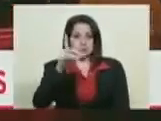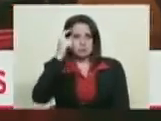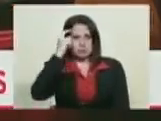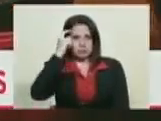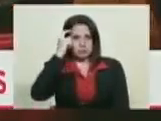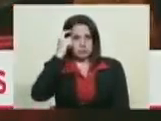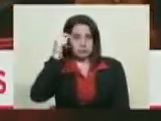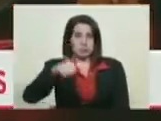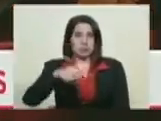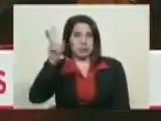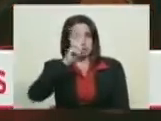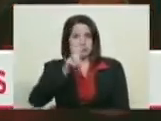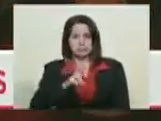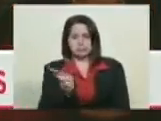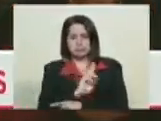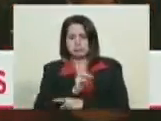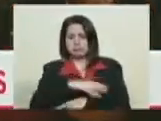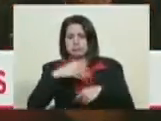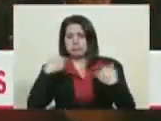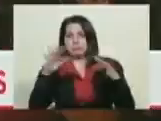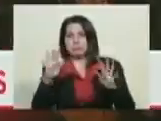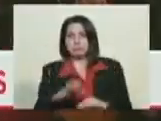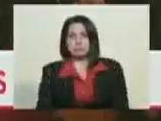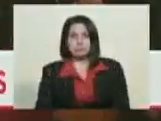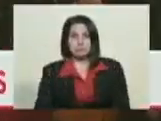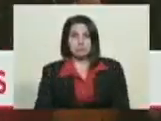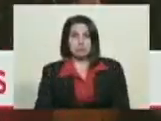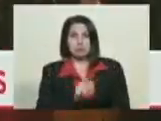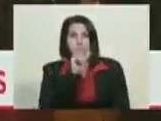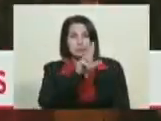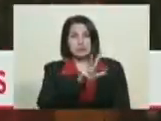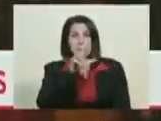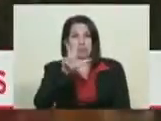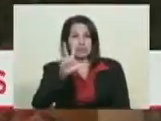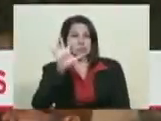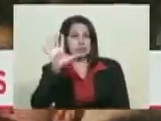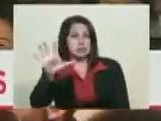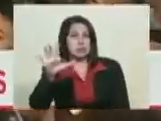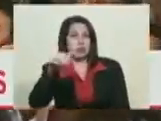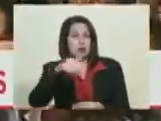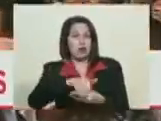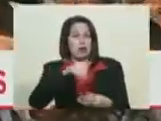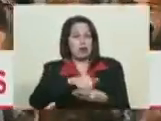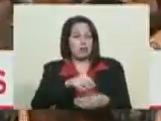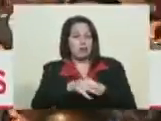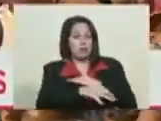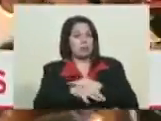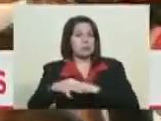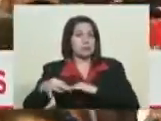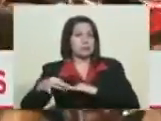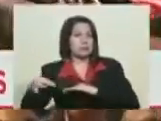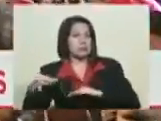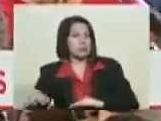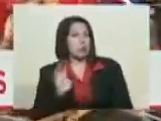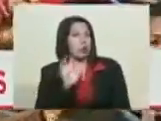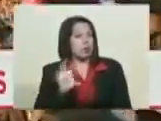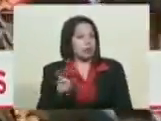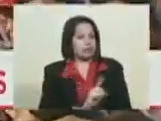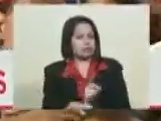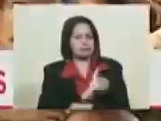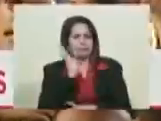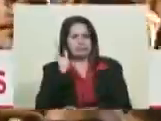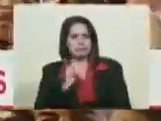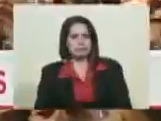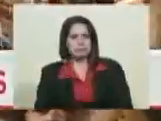Y en Venezuela ya dimos los resultados de 335 municipios del país en tiempo